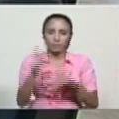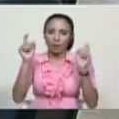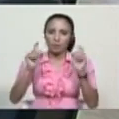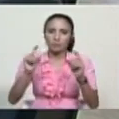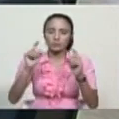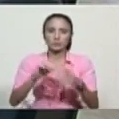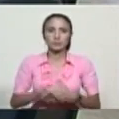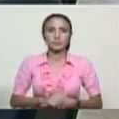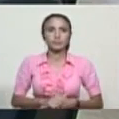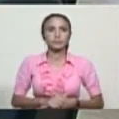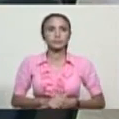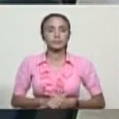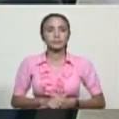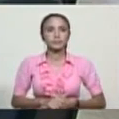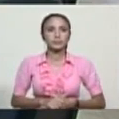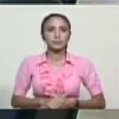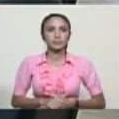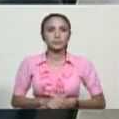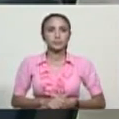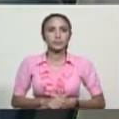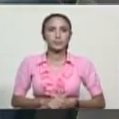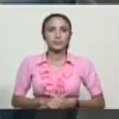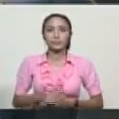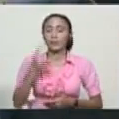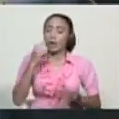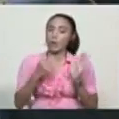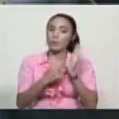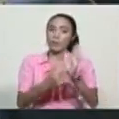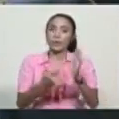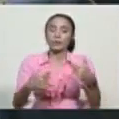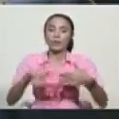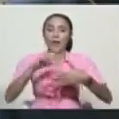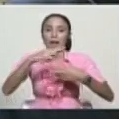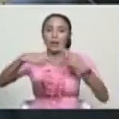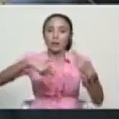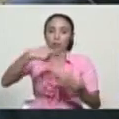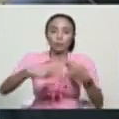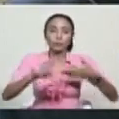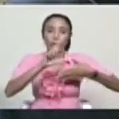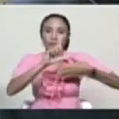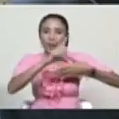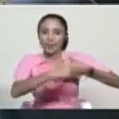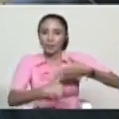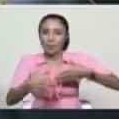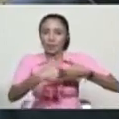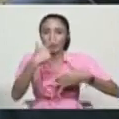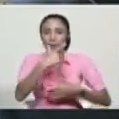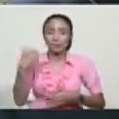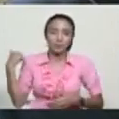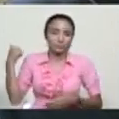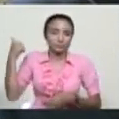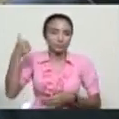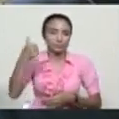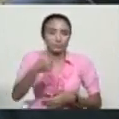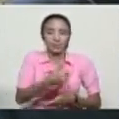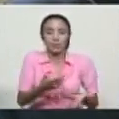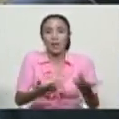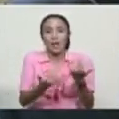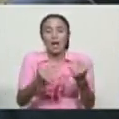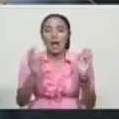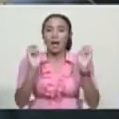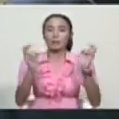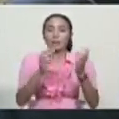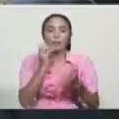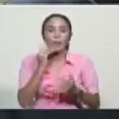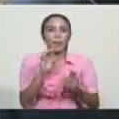nuestras grandes revoluciones latinoamericanas de los últimos años ha intentado cambiar el contenido de la